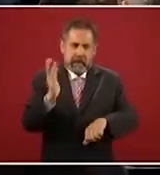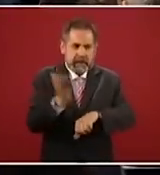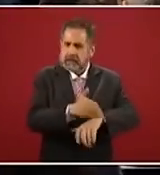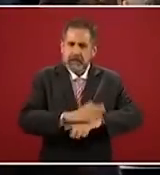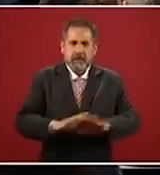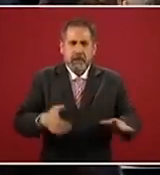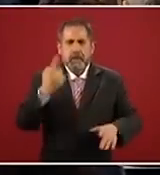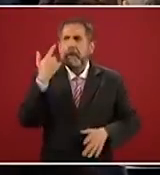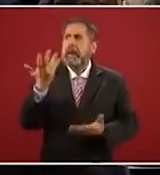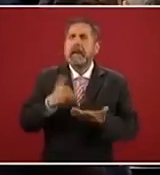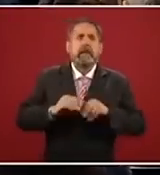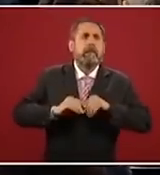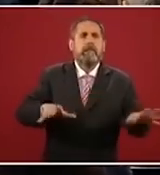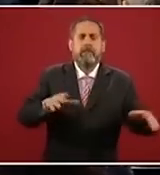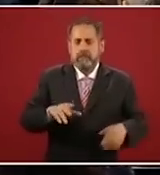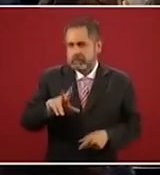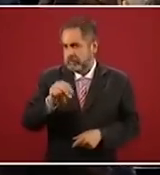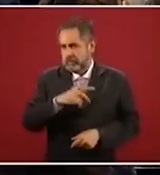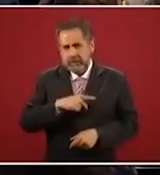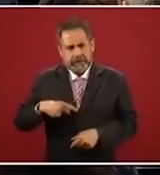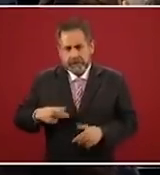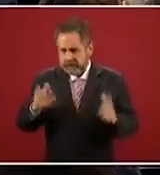castigado.